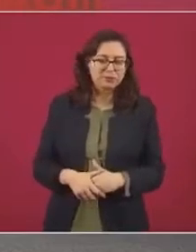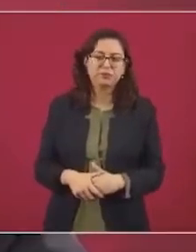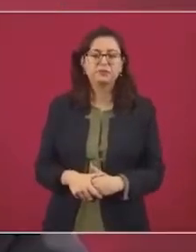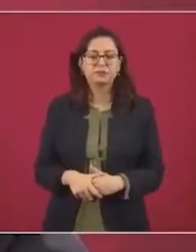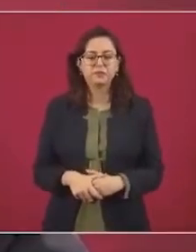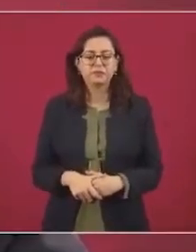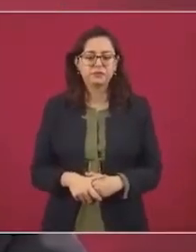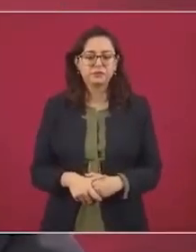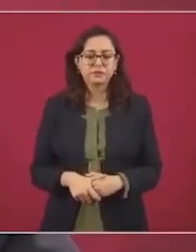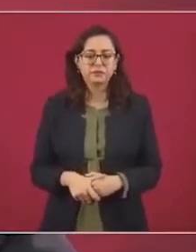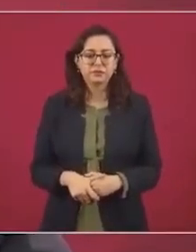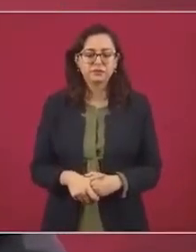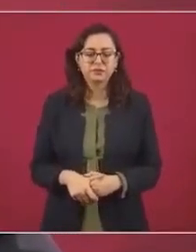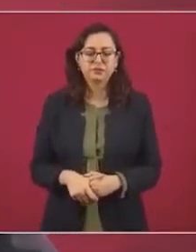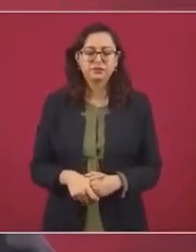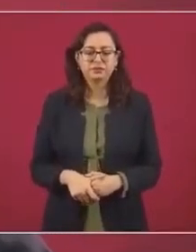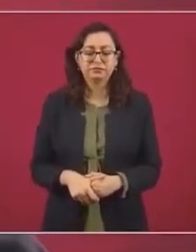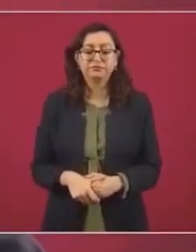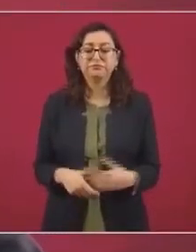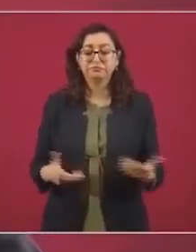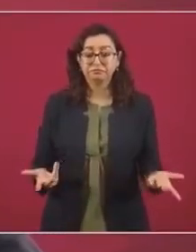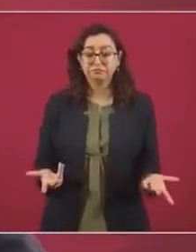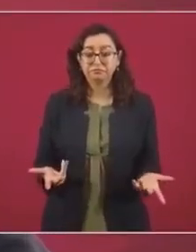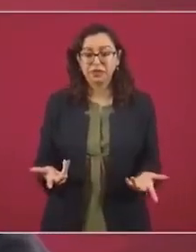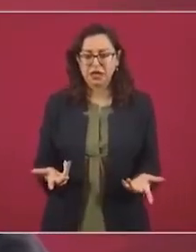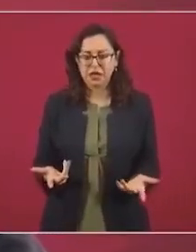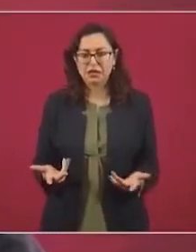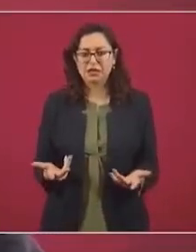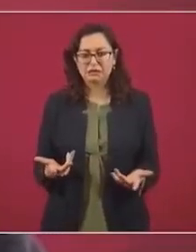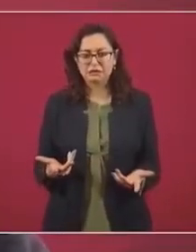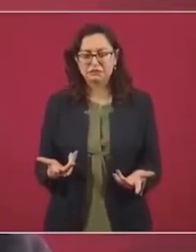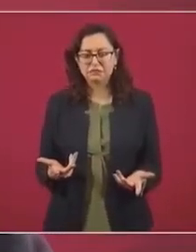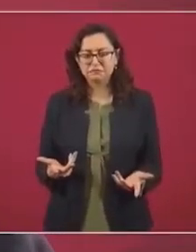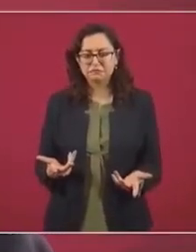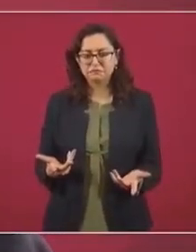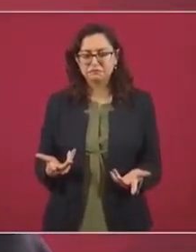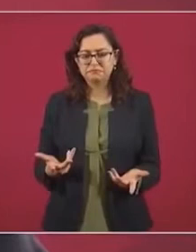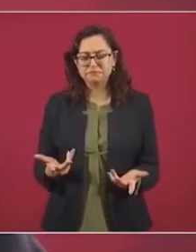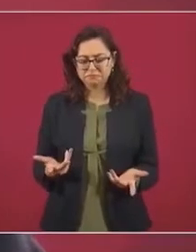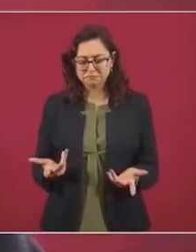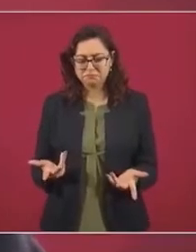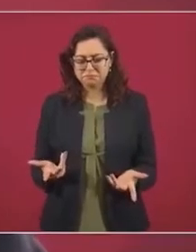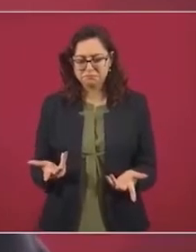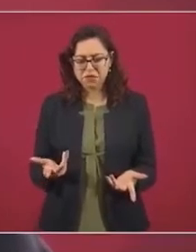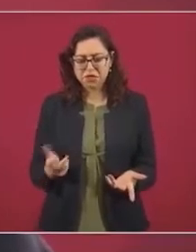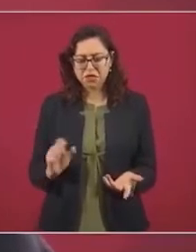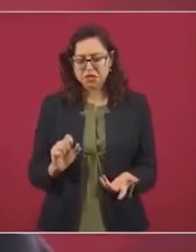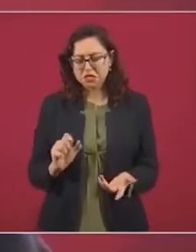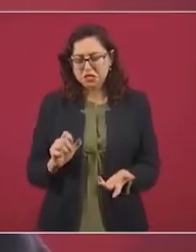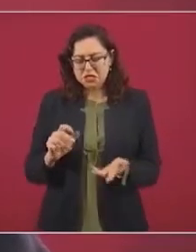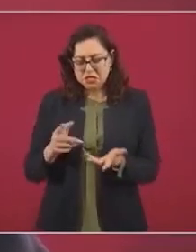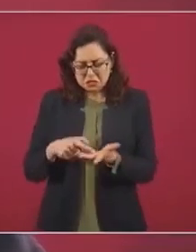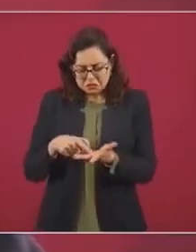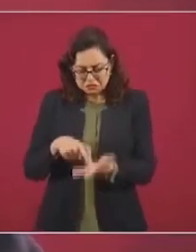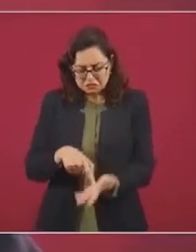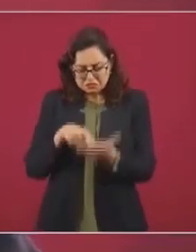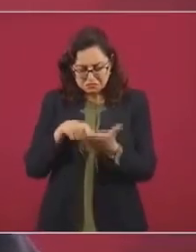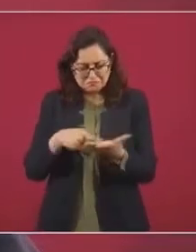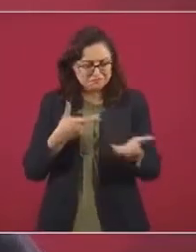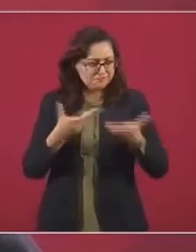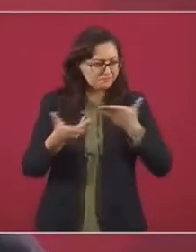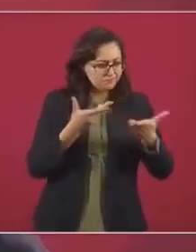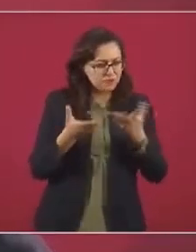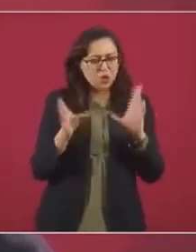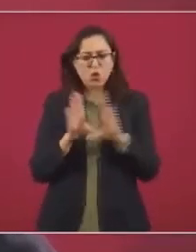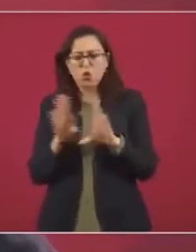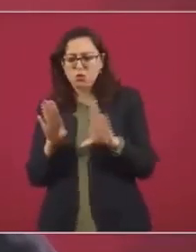puede, para que no sea de un plumazo, que simplemente se diga hoy están y mañana ya no, y estuvimos todos de